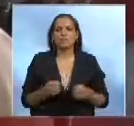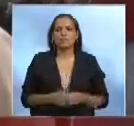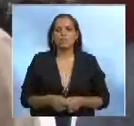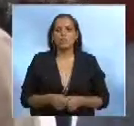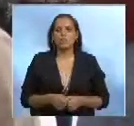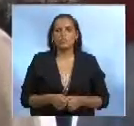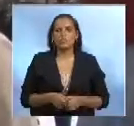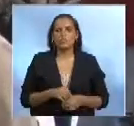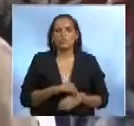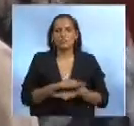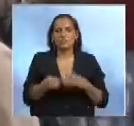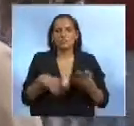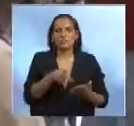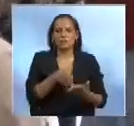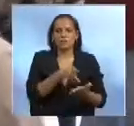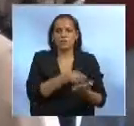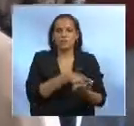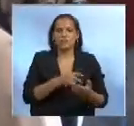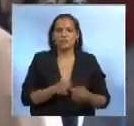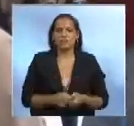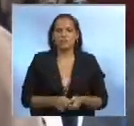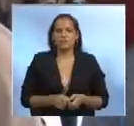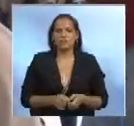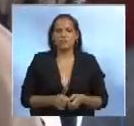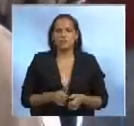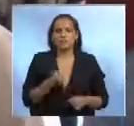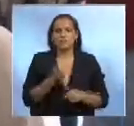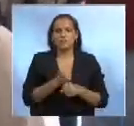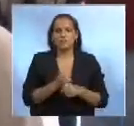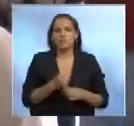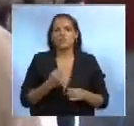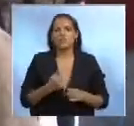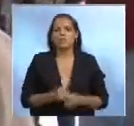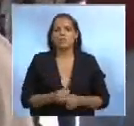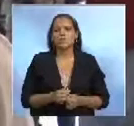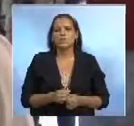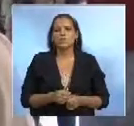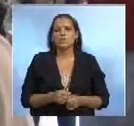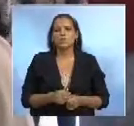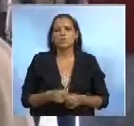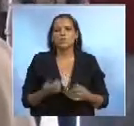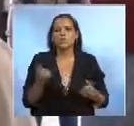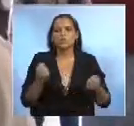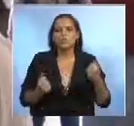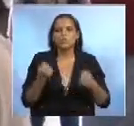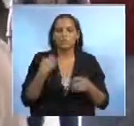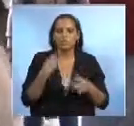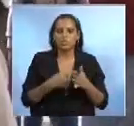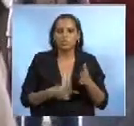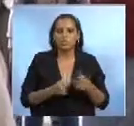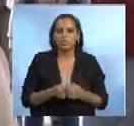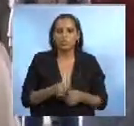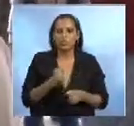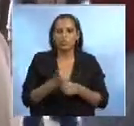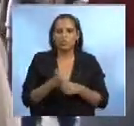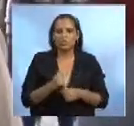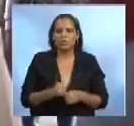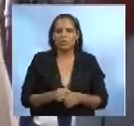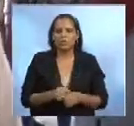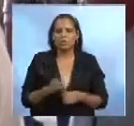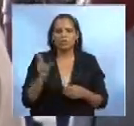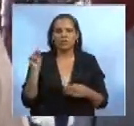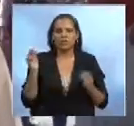también, toda una planificación de operativo, de tránsito operativo vial, para que los trabajos